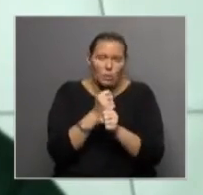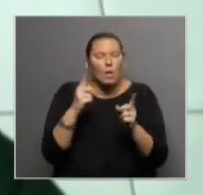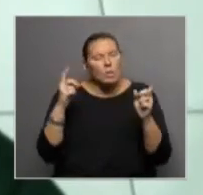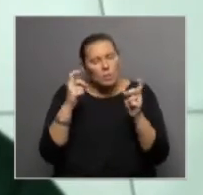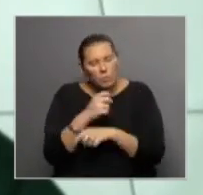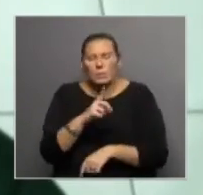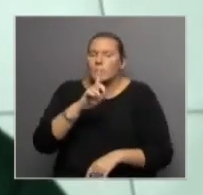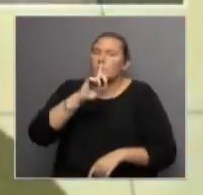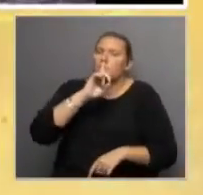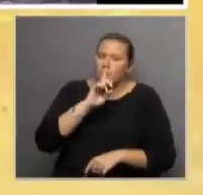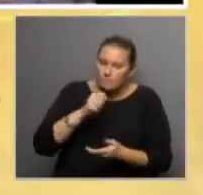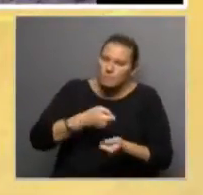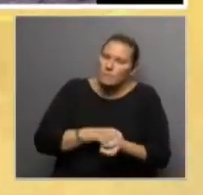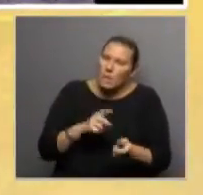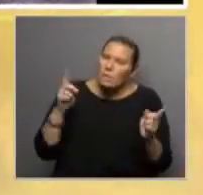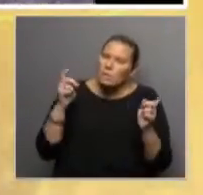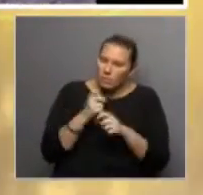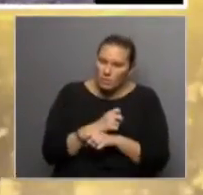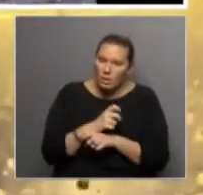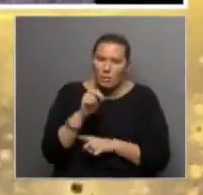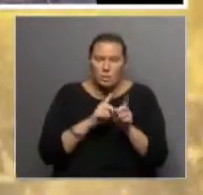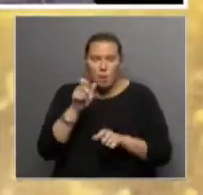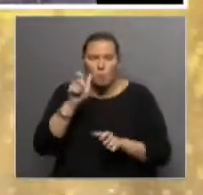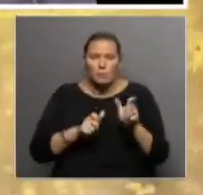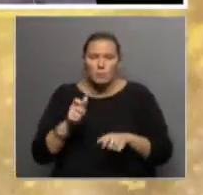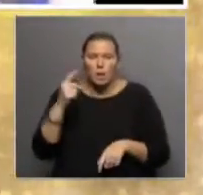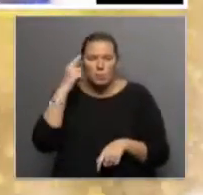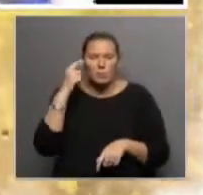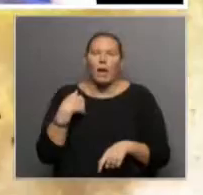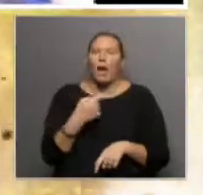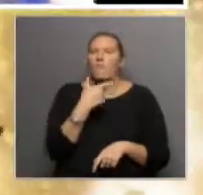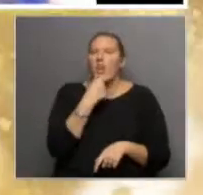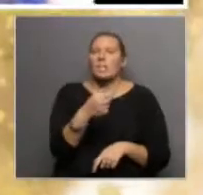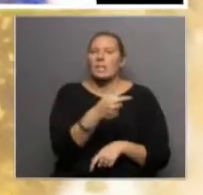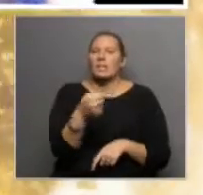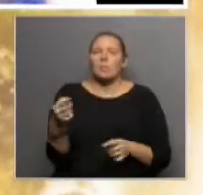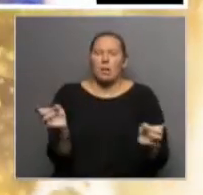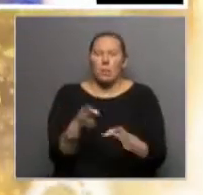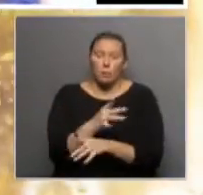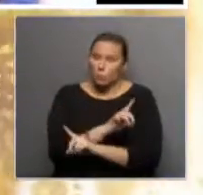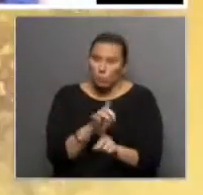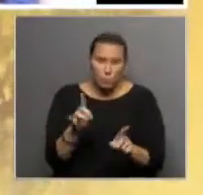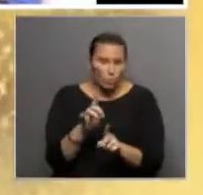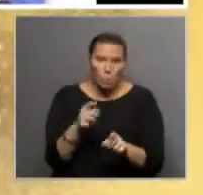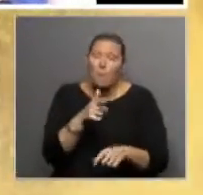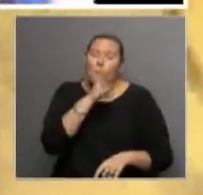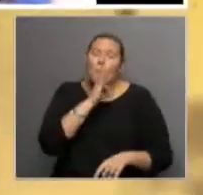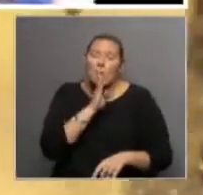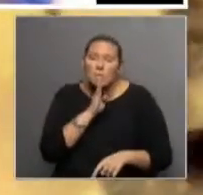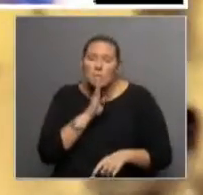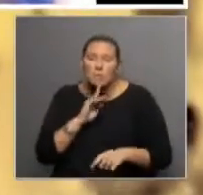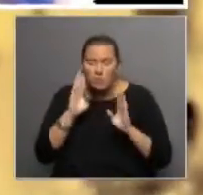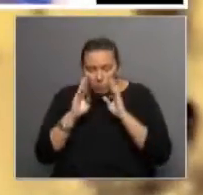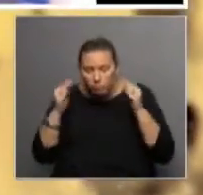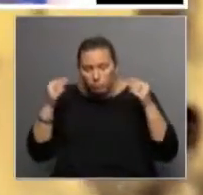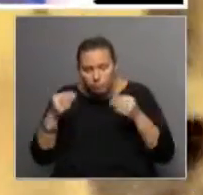muy silencioso, que a veces la gente piensa que se hace en un par de semanas. Y realmente es un trabajo de mucha paciencia y mucha